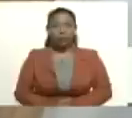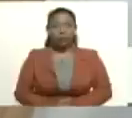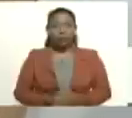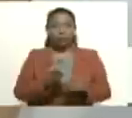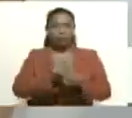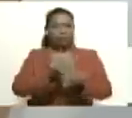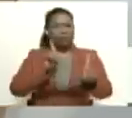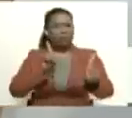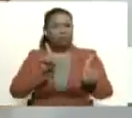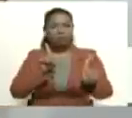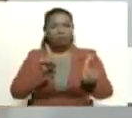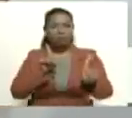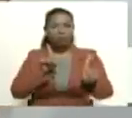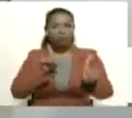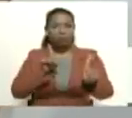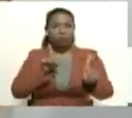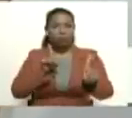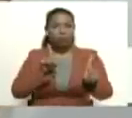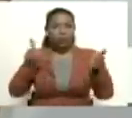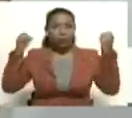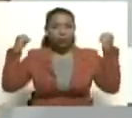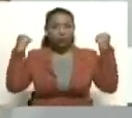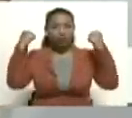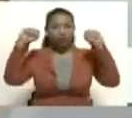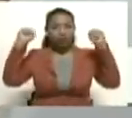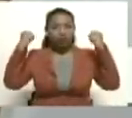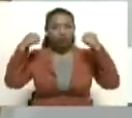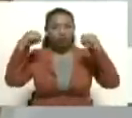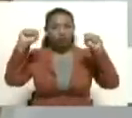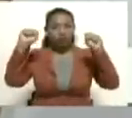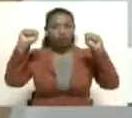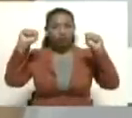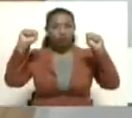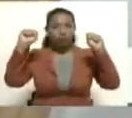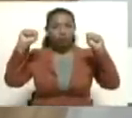distanciamiento de estas prácticas.